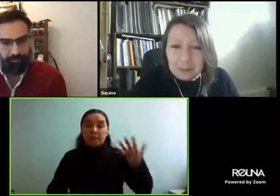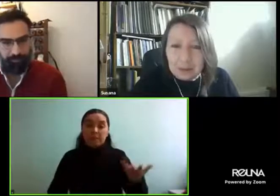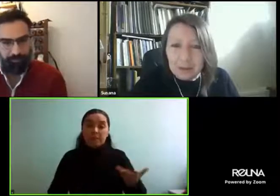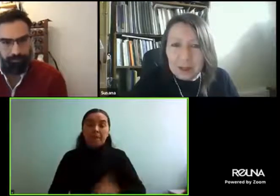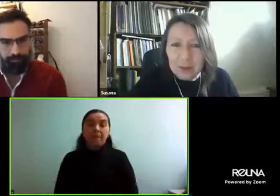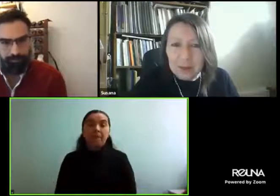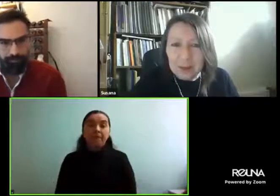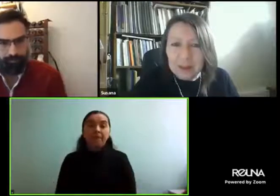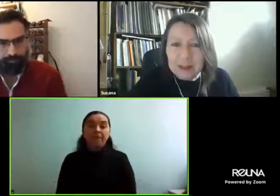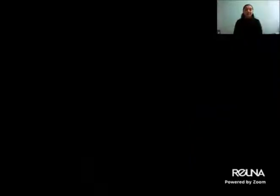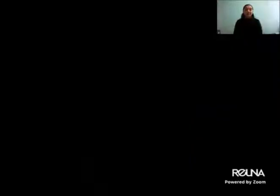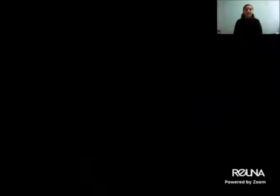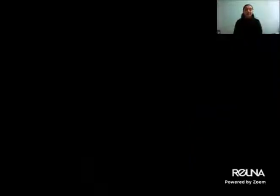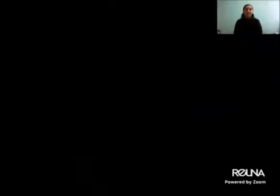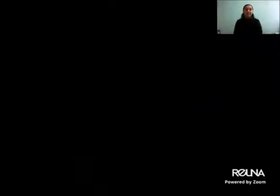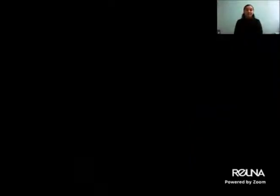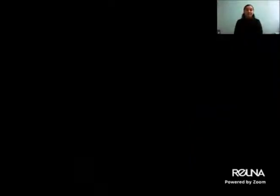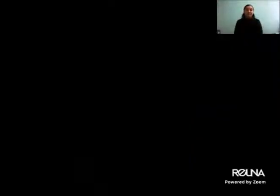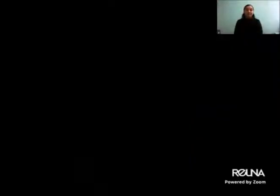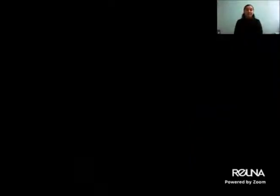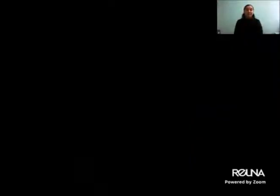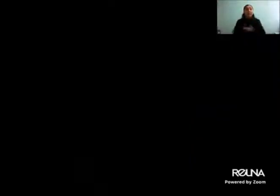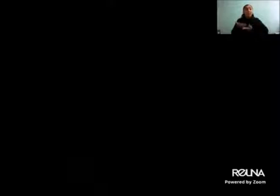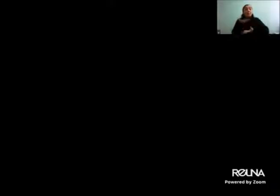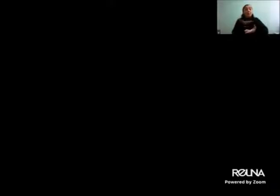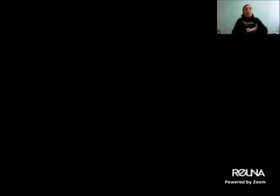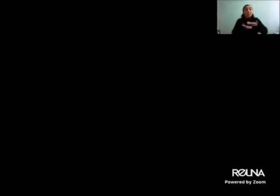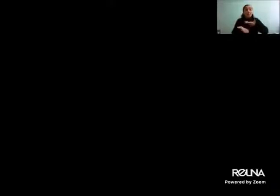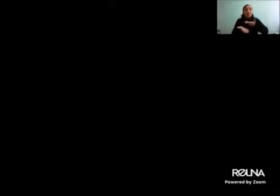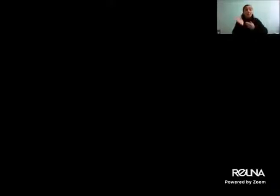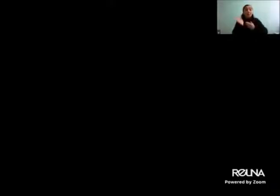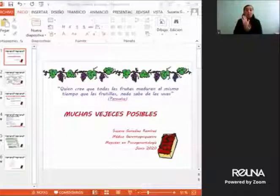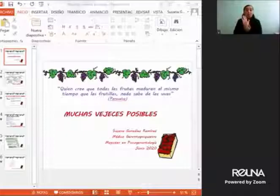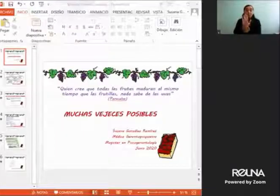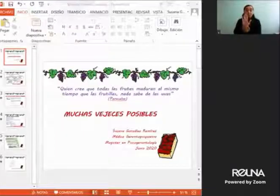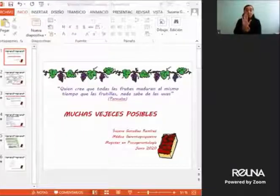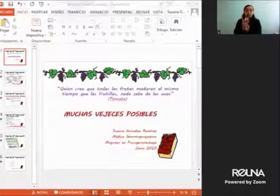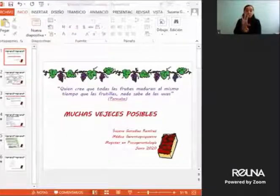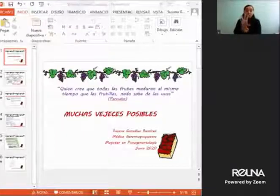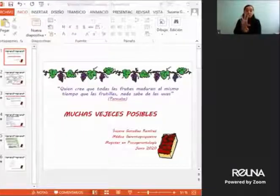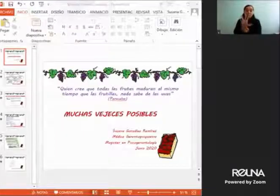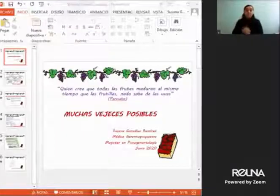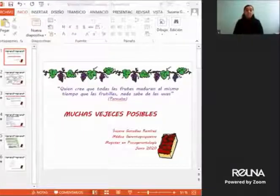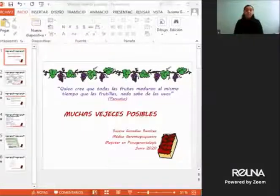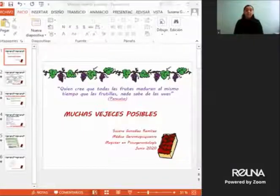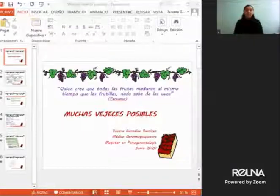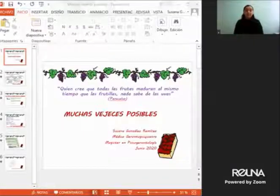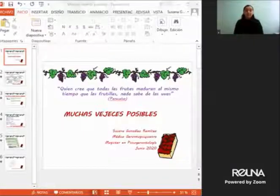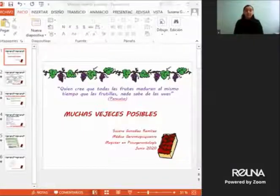Voy a compartir mi pantalla para efectos de la PowerPoint.